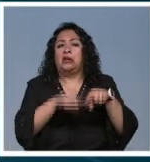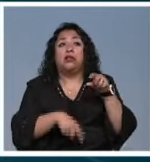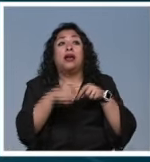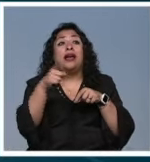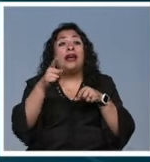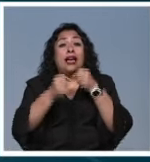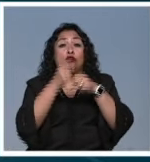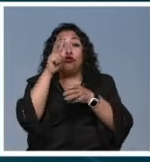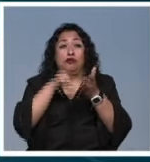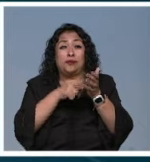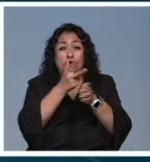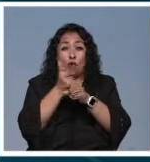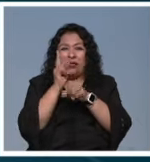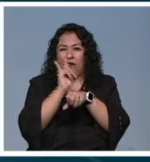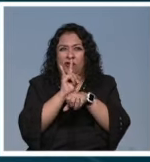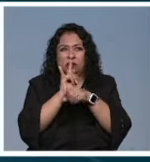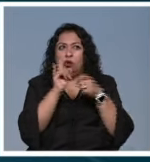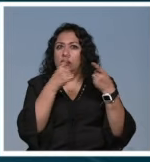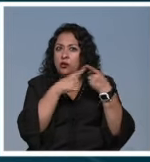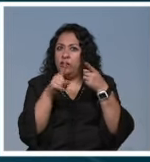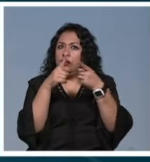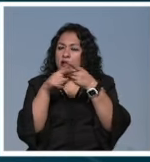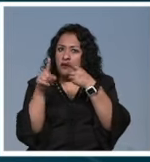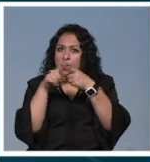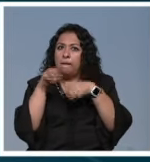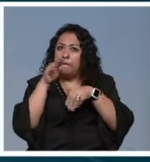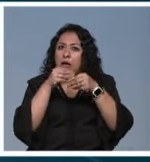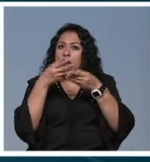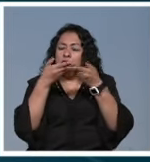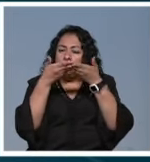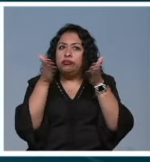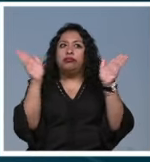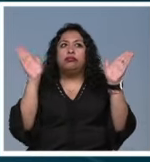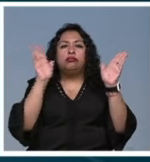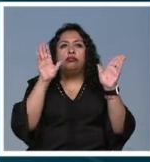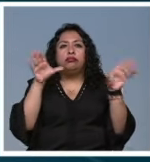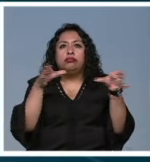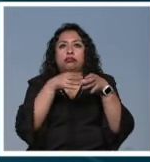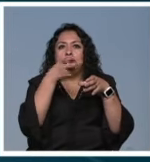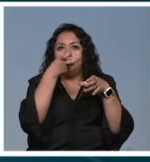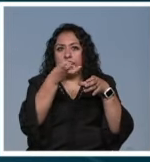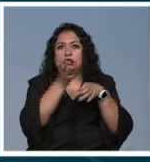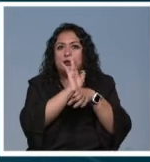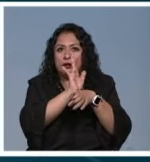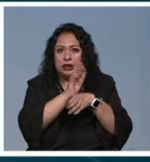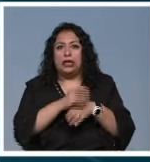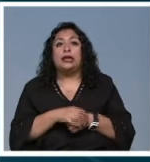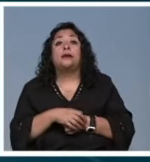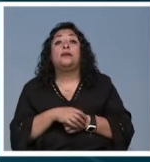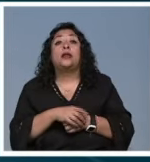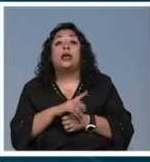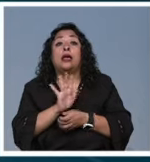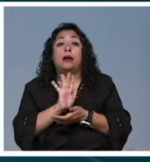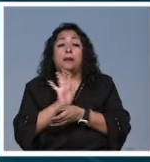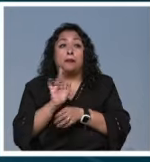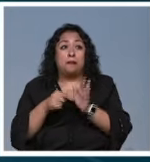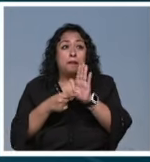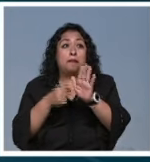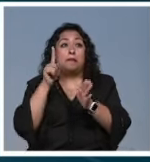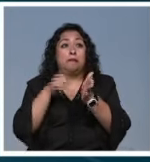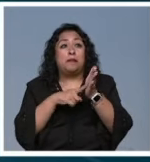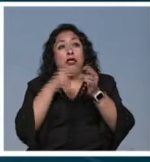y la ficción se comenzaron a diversificar, ampliando el panorama con este género cinematográfico. Con la proyección Mil nubes de